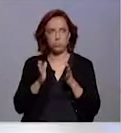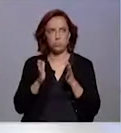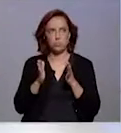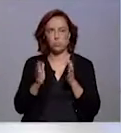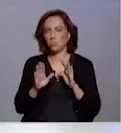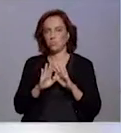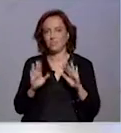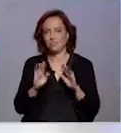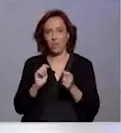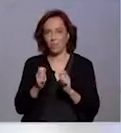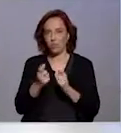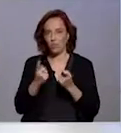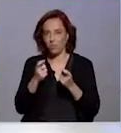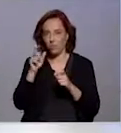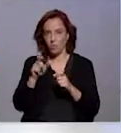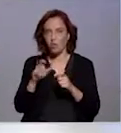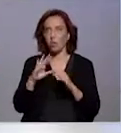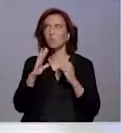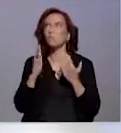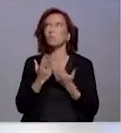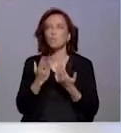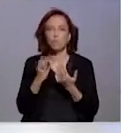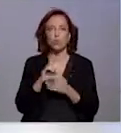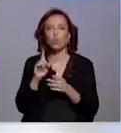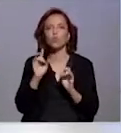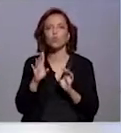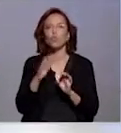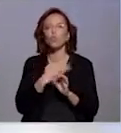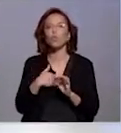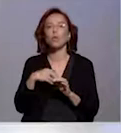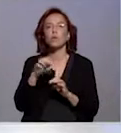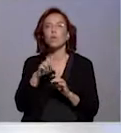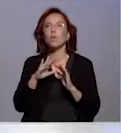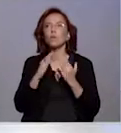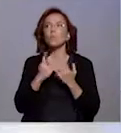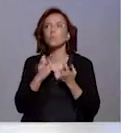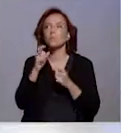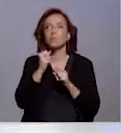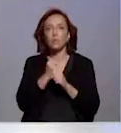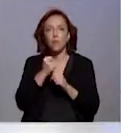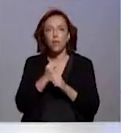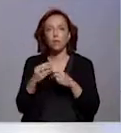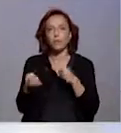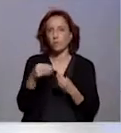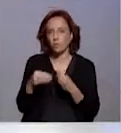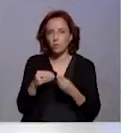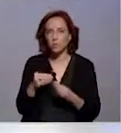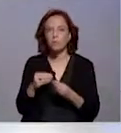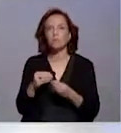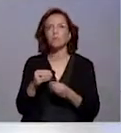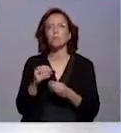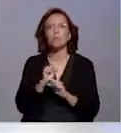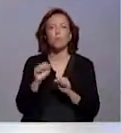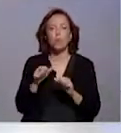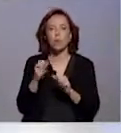eso ya cambio ya necesitamos el mundo no es que los empresarios el mundo necesita trabajadores que sean flexibles que pueden hacer